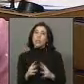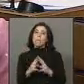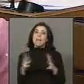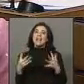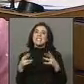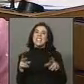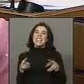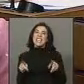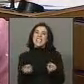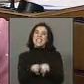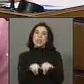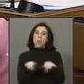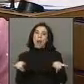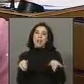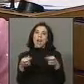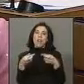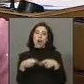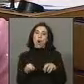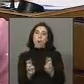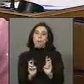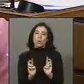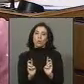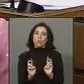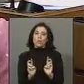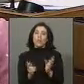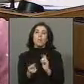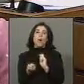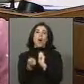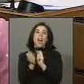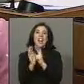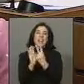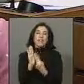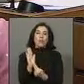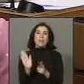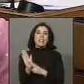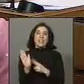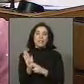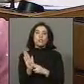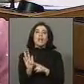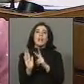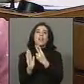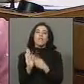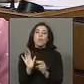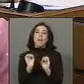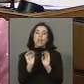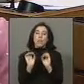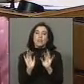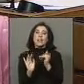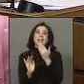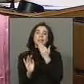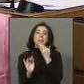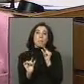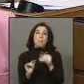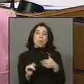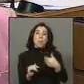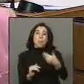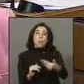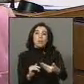igualdad de oportunidades, como son la reforma tributaria, educacional y